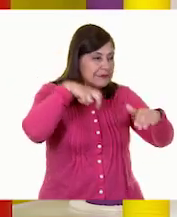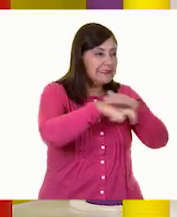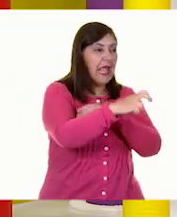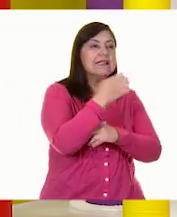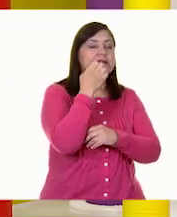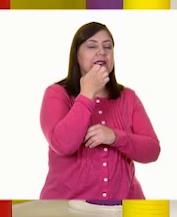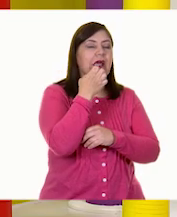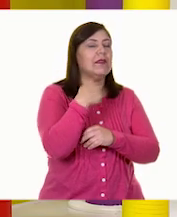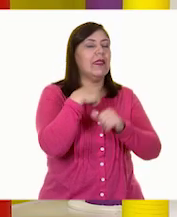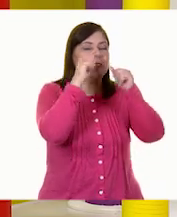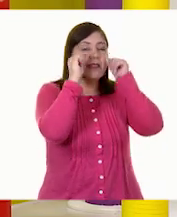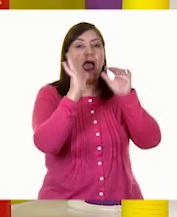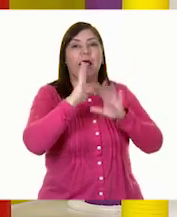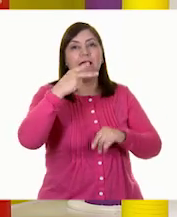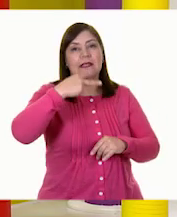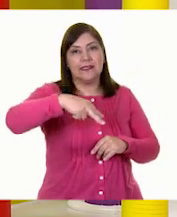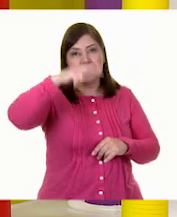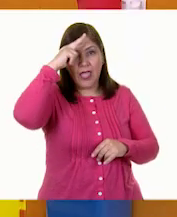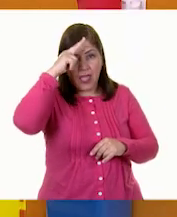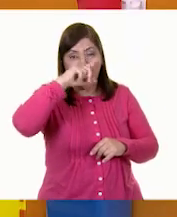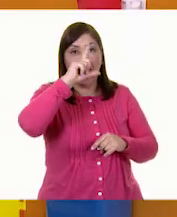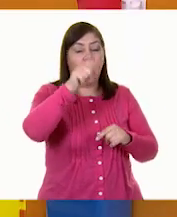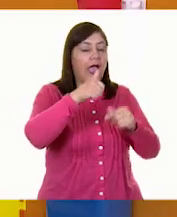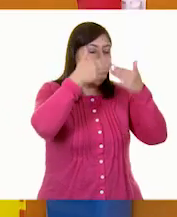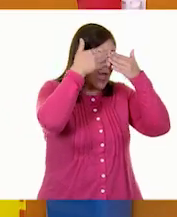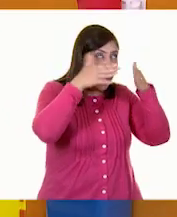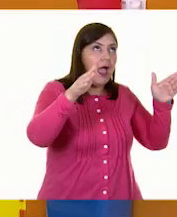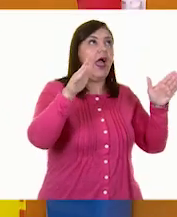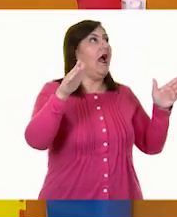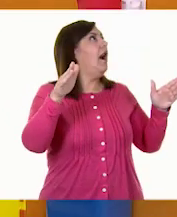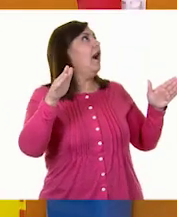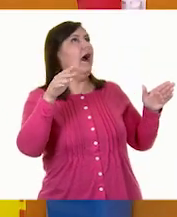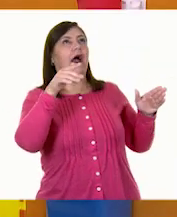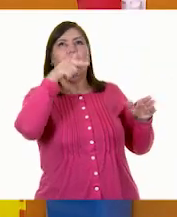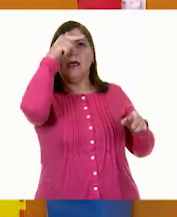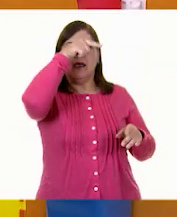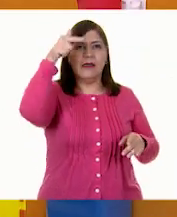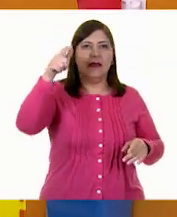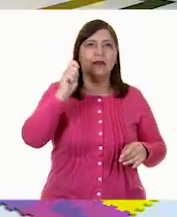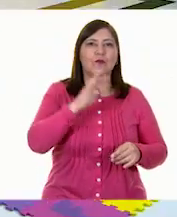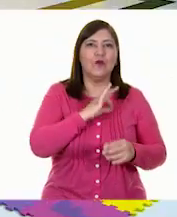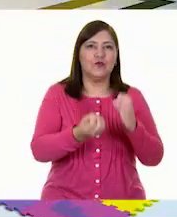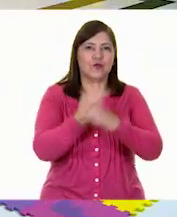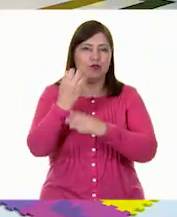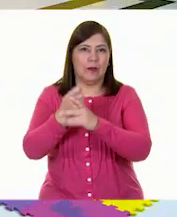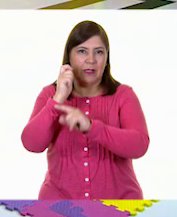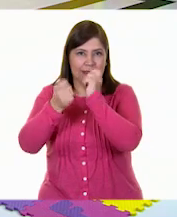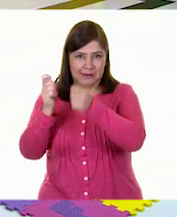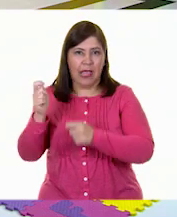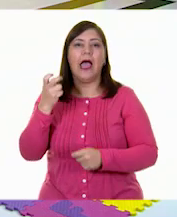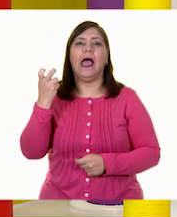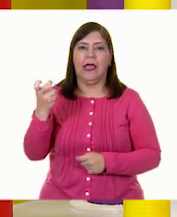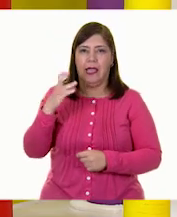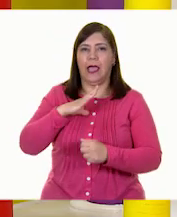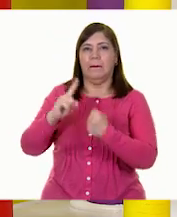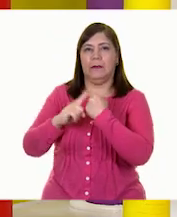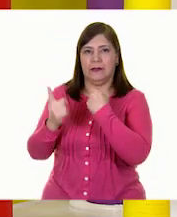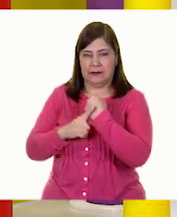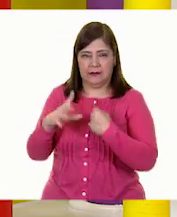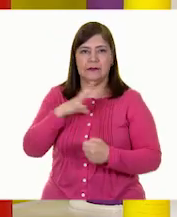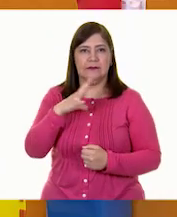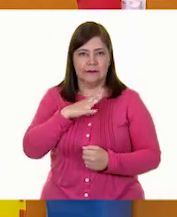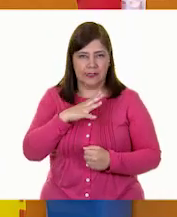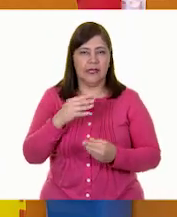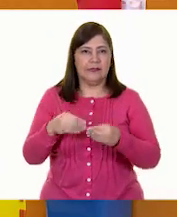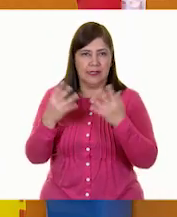aprende y entonces ve. Es como si se abrieran los ojos, ¿no? ¡Sí, claro! Y ahí tenemos una metáfora. Claro. ¿No? Estamos hablando